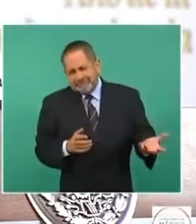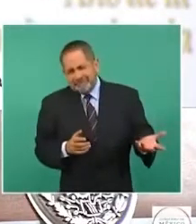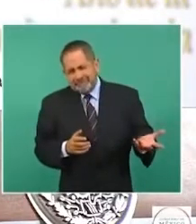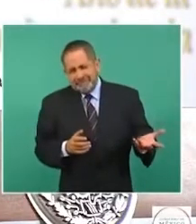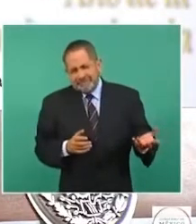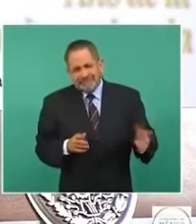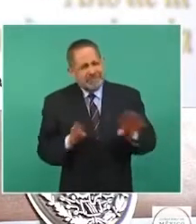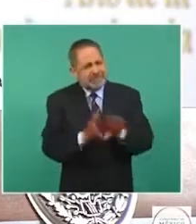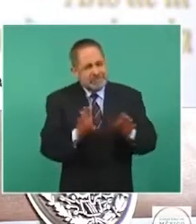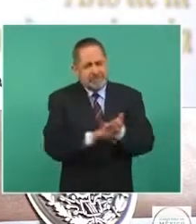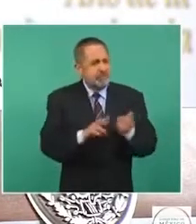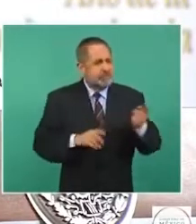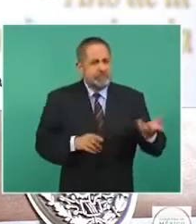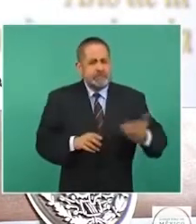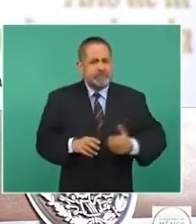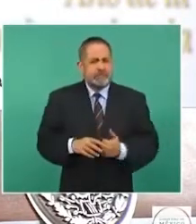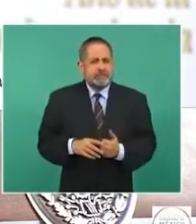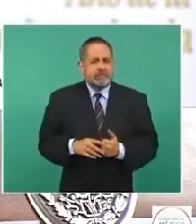¿Cómo van a estar